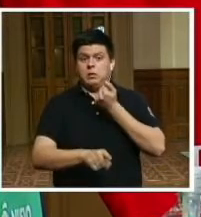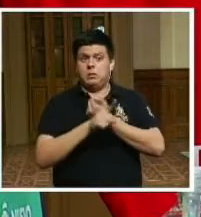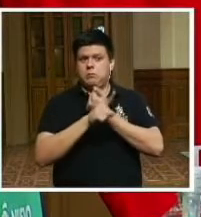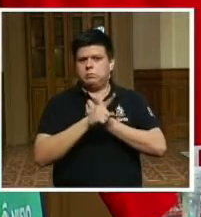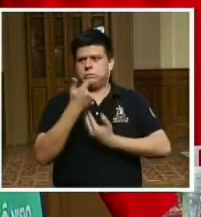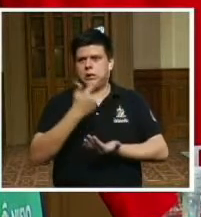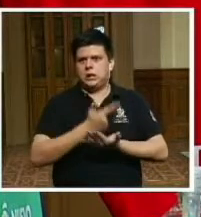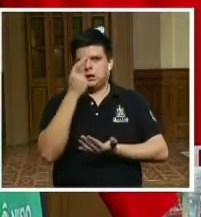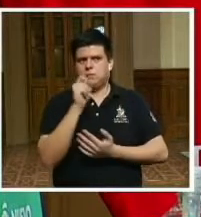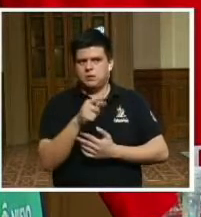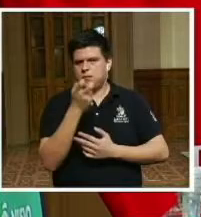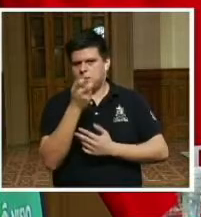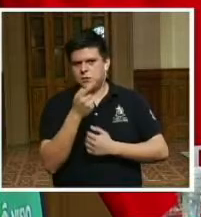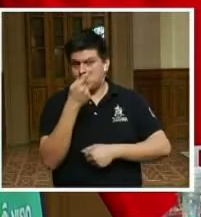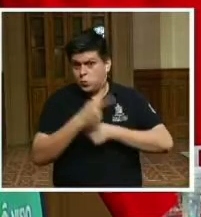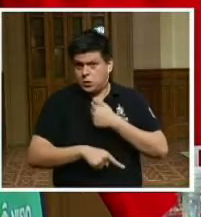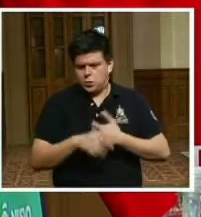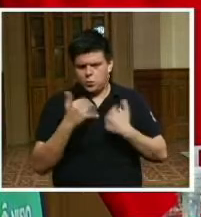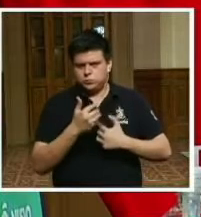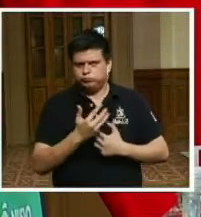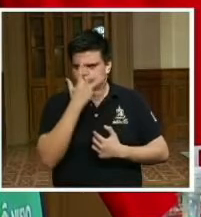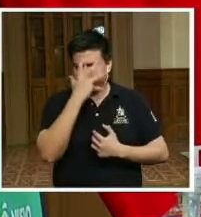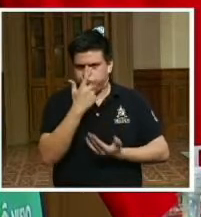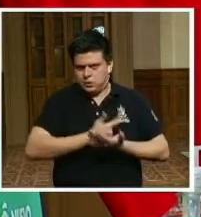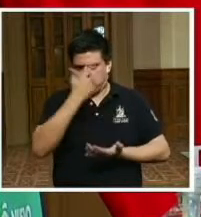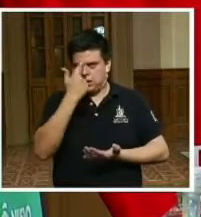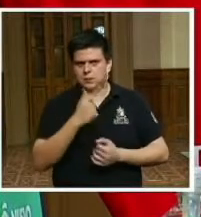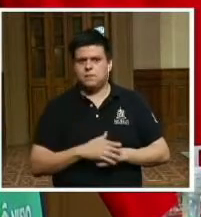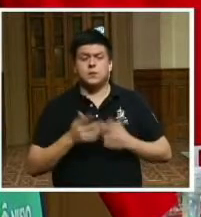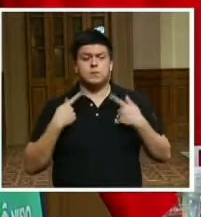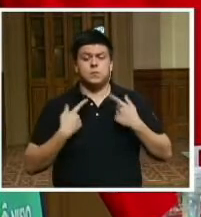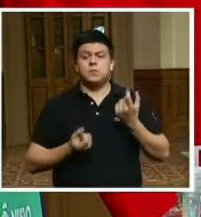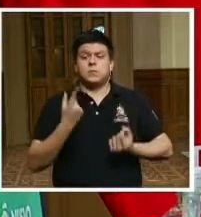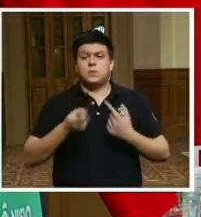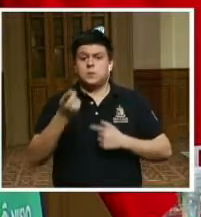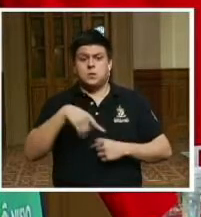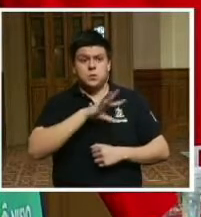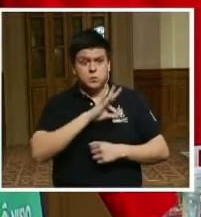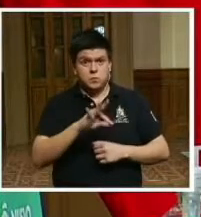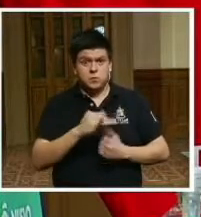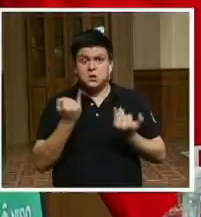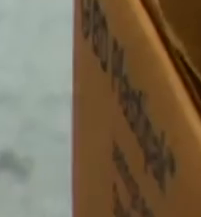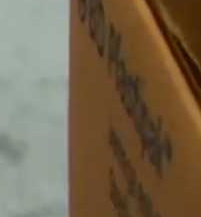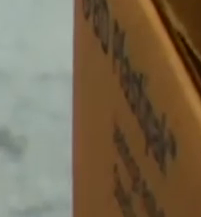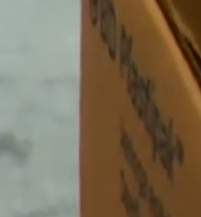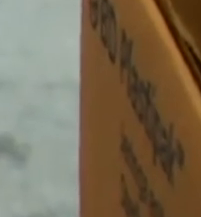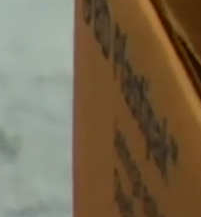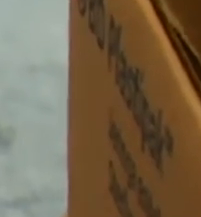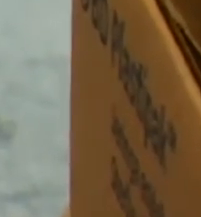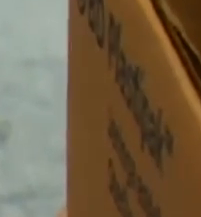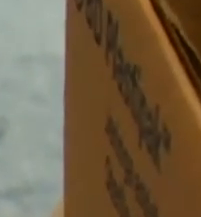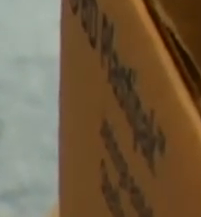efectos colaterales que pueden ser serios. Hay algunos pacientes que pueden quedar incluso paralíticos. Para